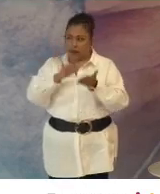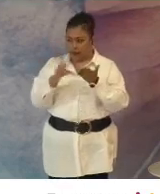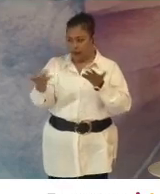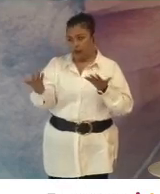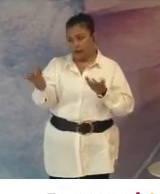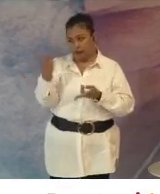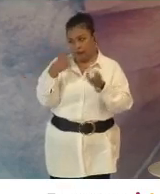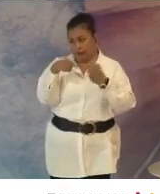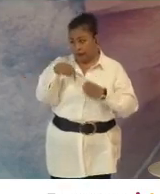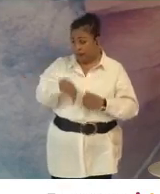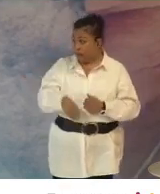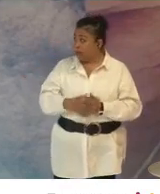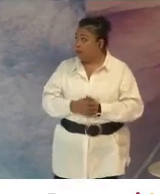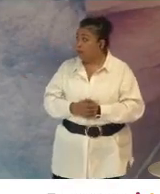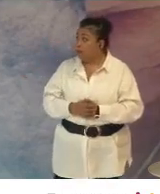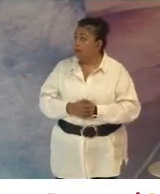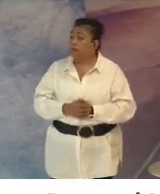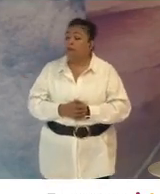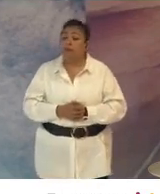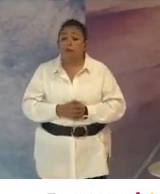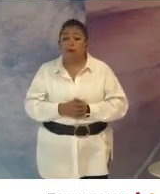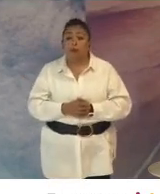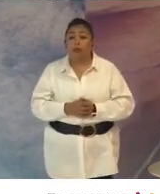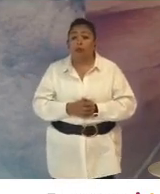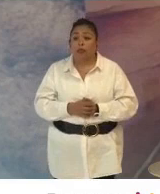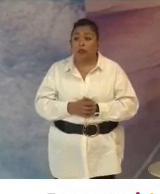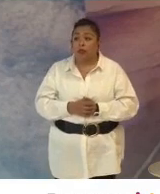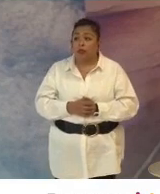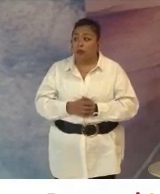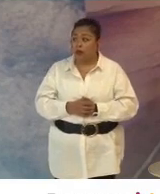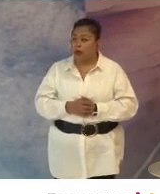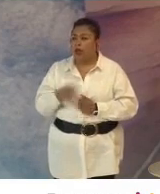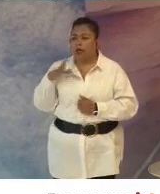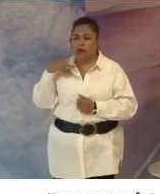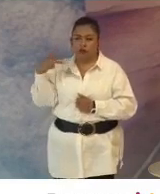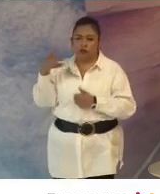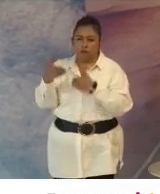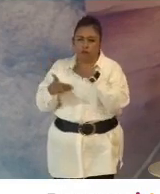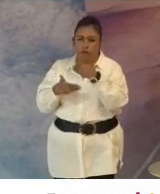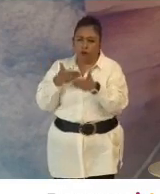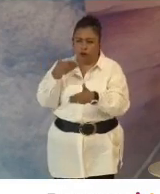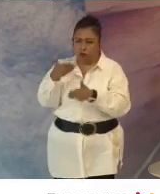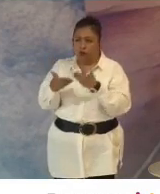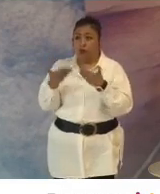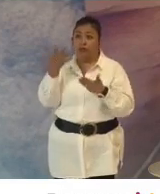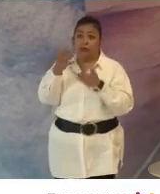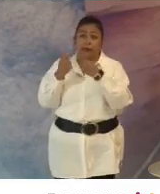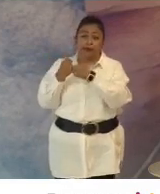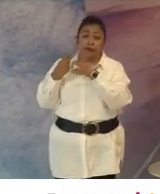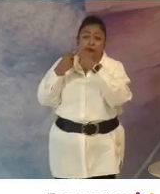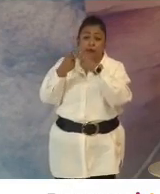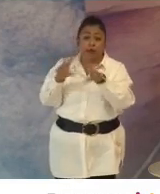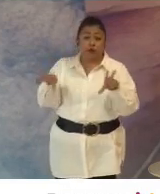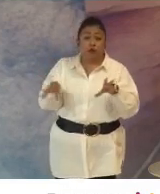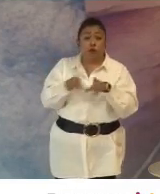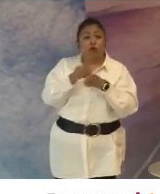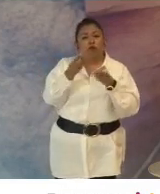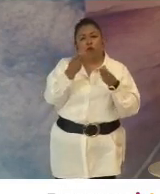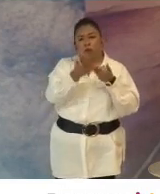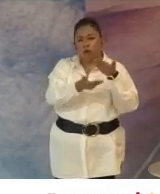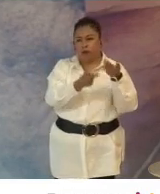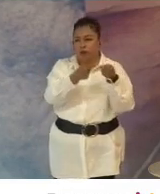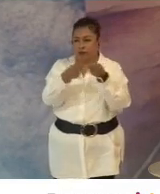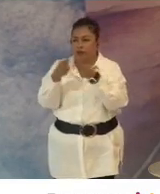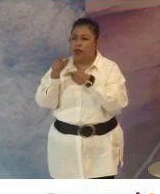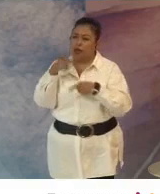aquí. gran fortuna de I have conocer al had. Instituto Presencing y su proceso de journaling por más de 10 años. Lo he integrado en muchos